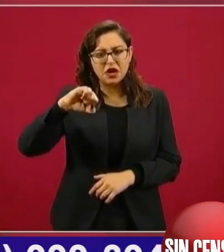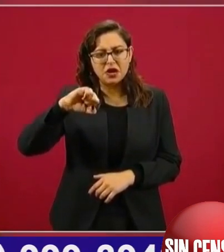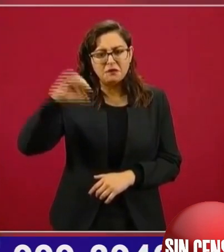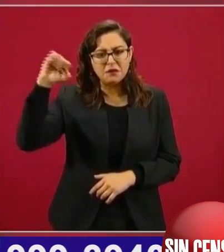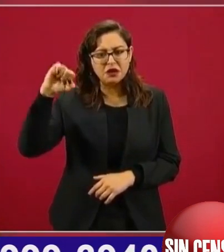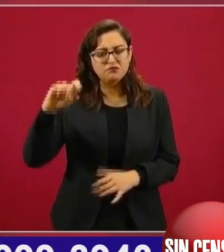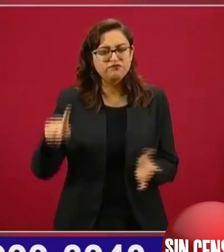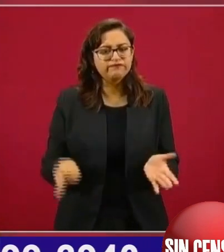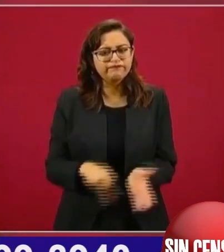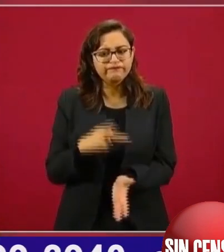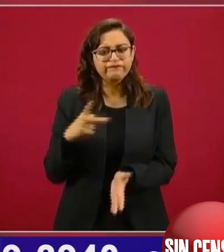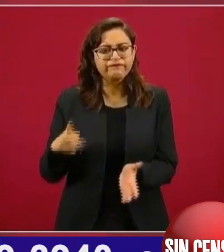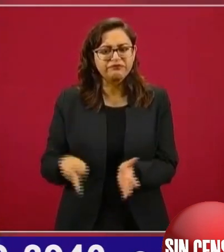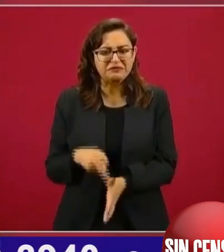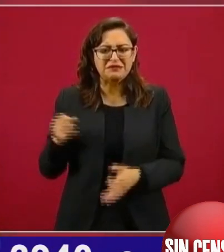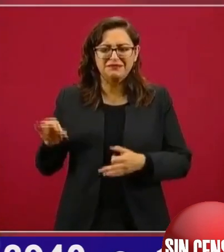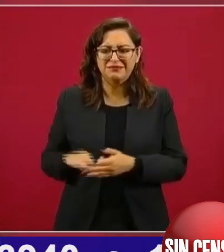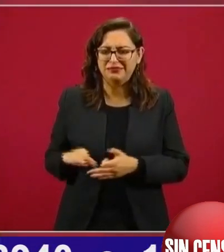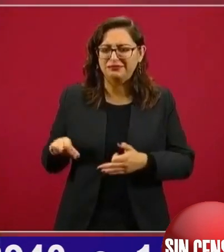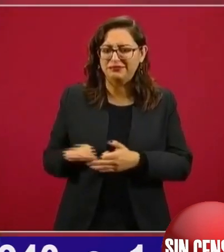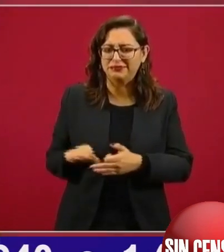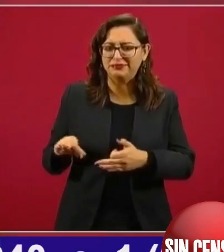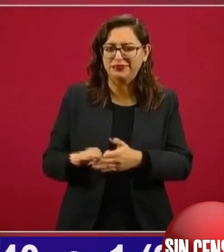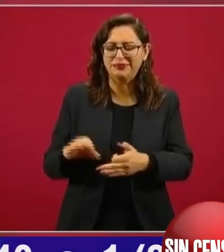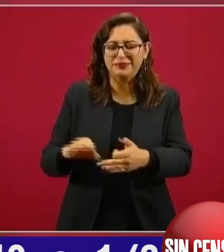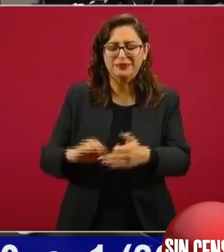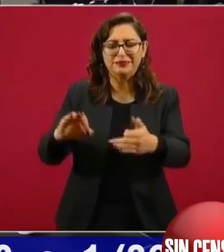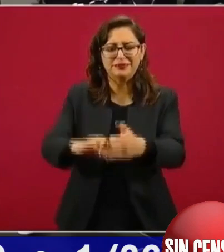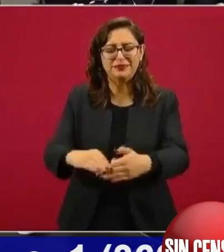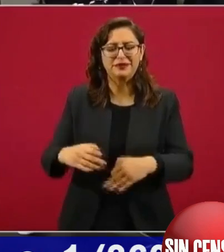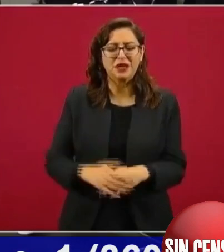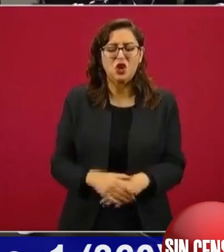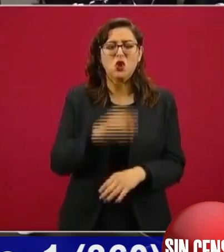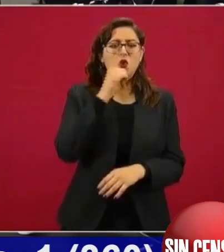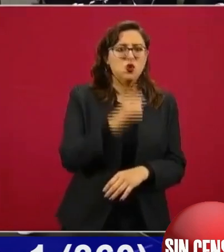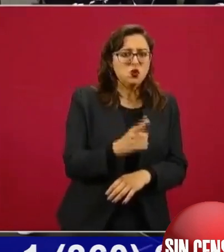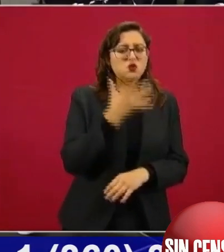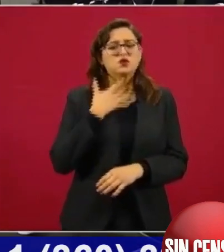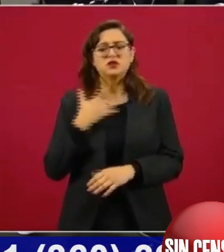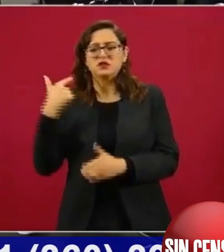el precio de la luz, había gasolinazos,